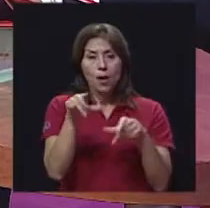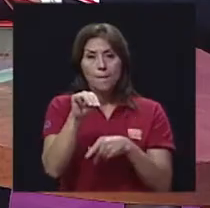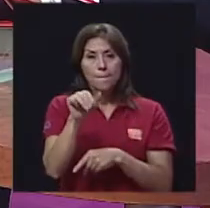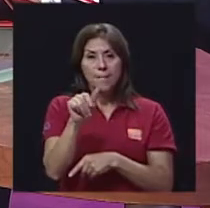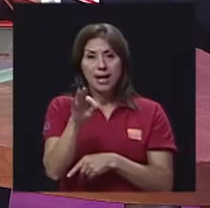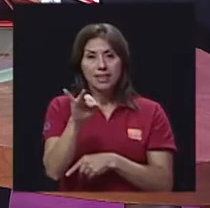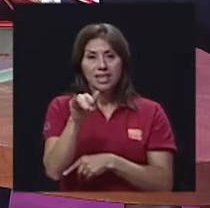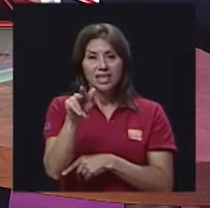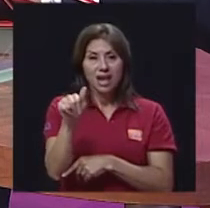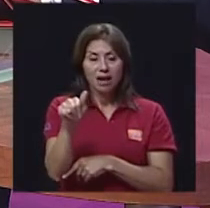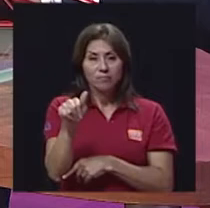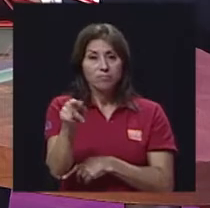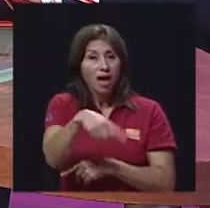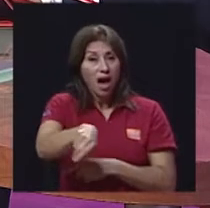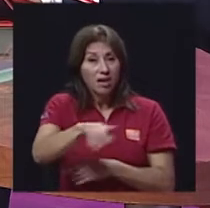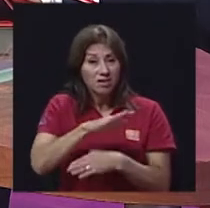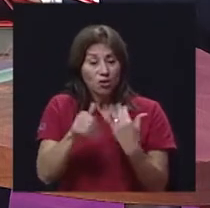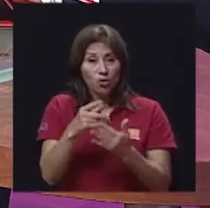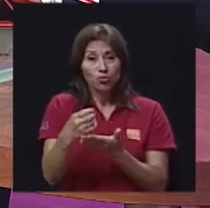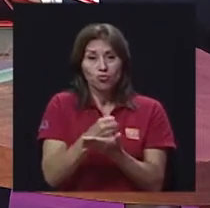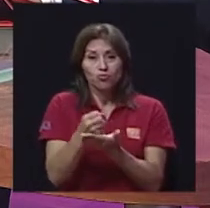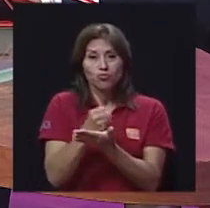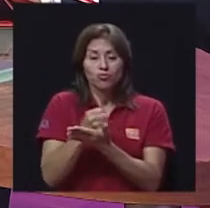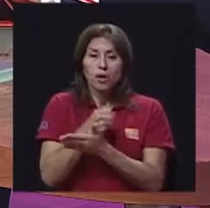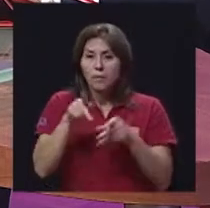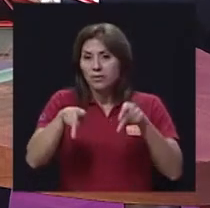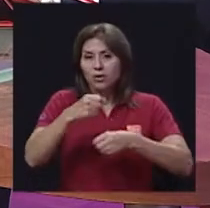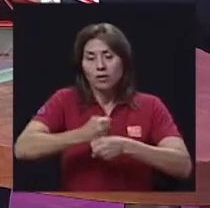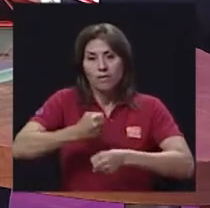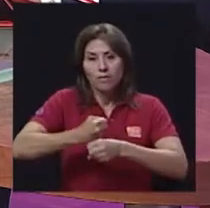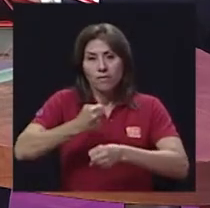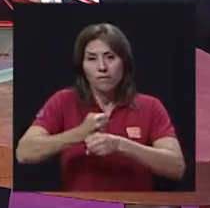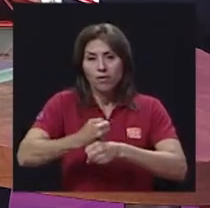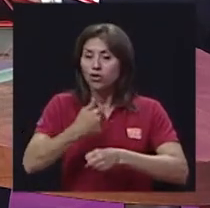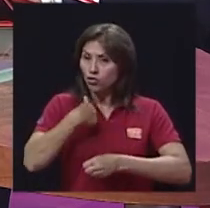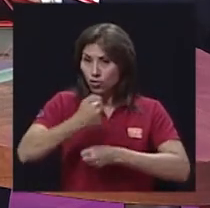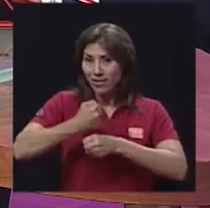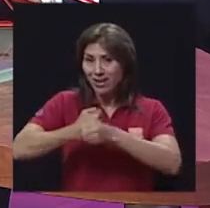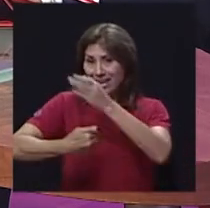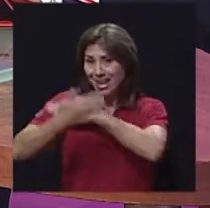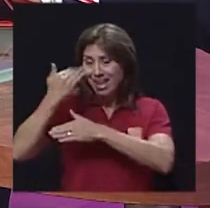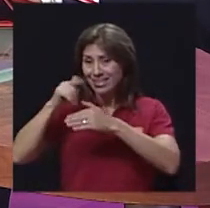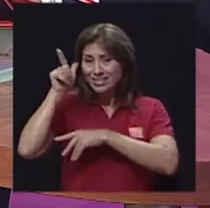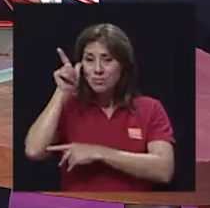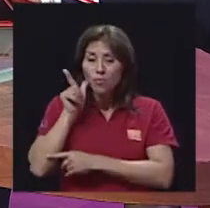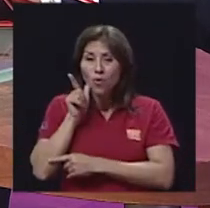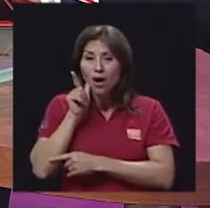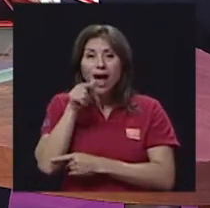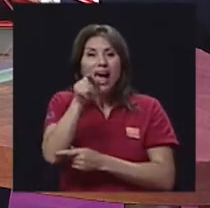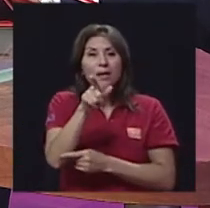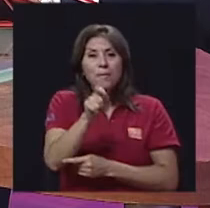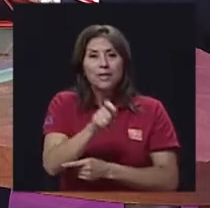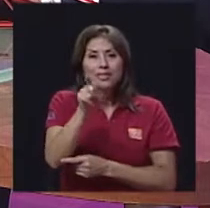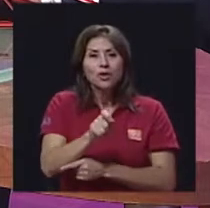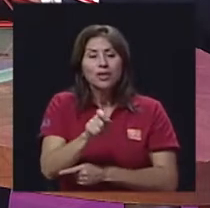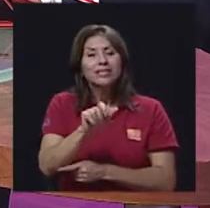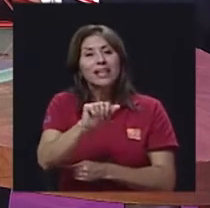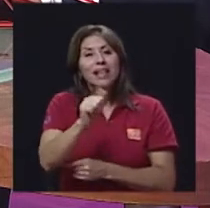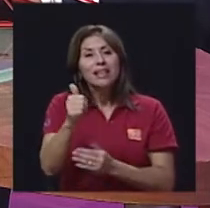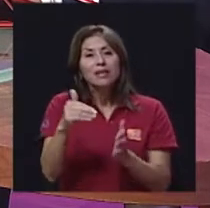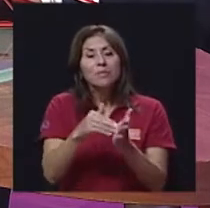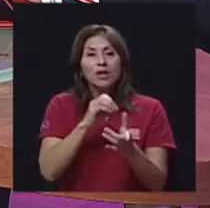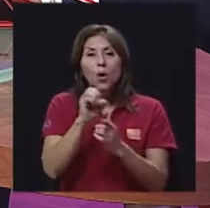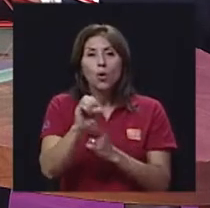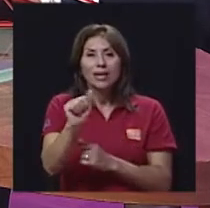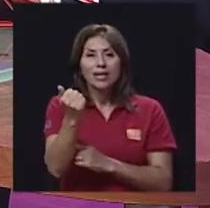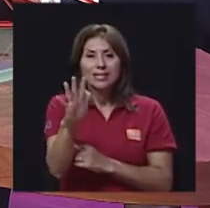Yo trabajé 4 años en la zona atlántica, las pensiones ahí cuando eran de 15 mil, 10 mil colones por un niño. Gracias a Dios